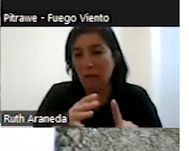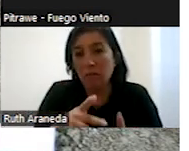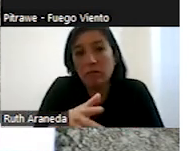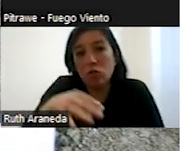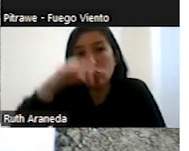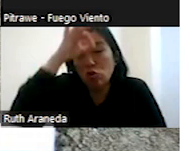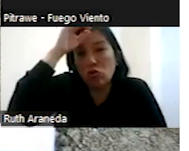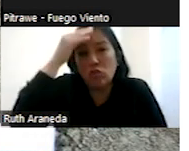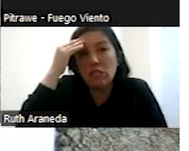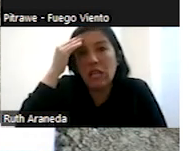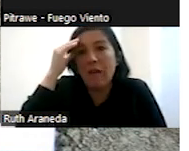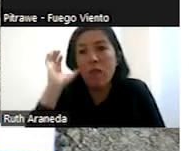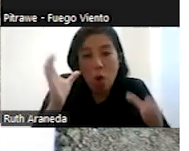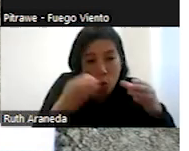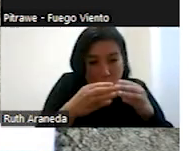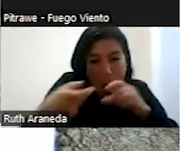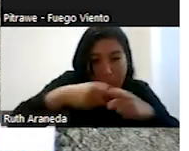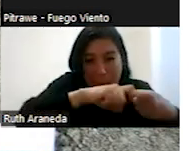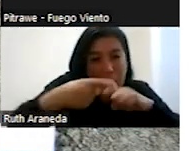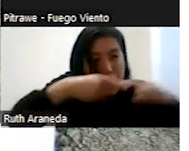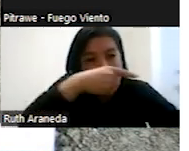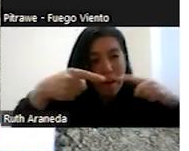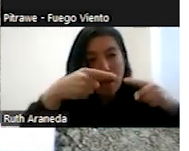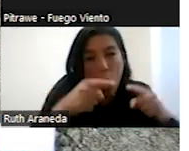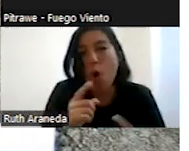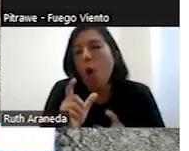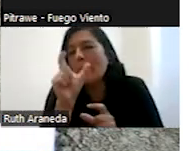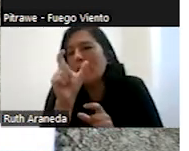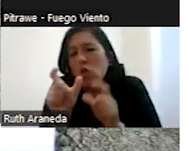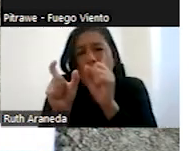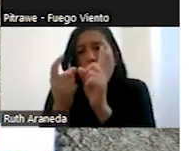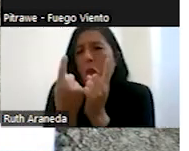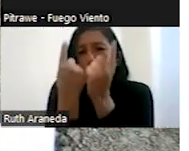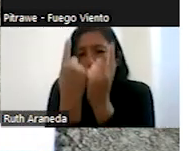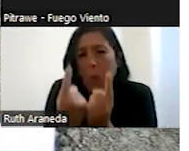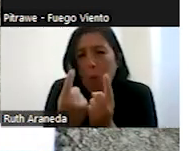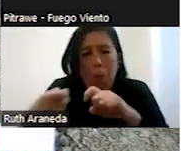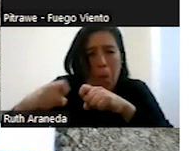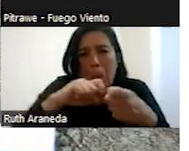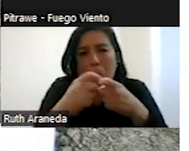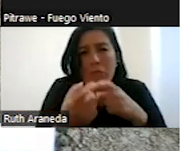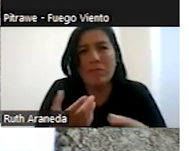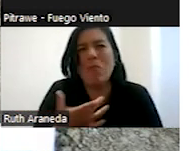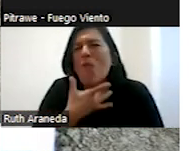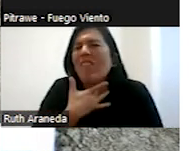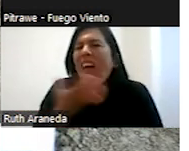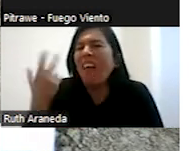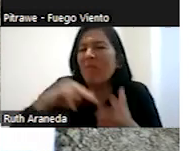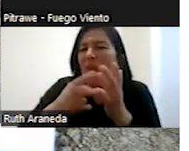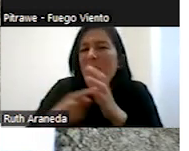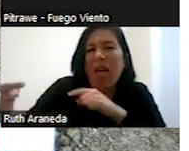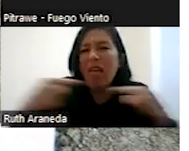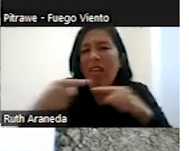es violencia intragrupal, intergrupal, no sabemos por qué ocurren estos eventos, pero es